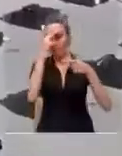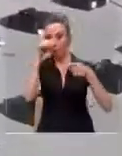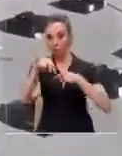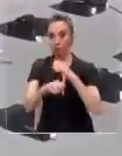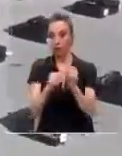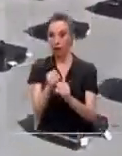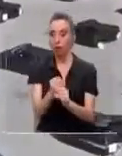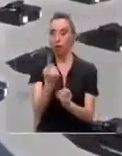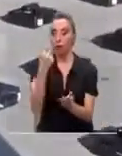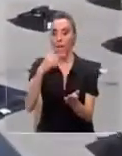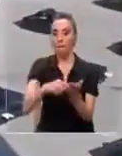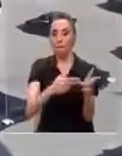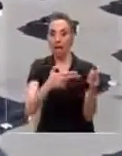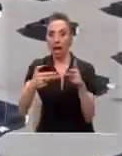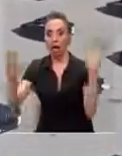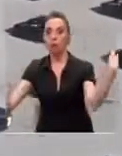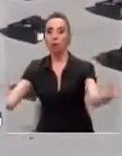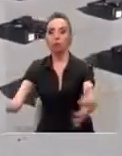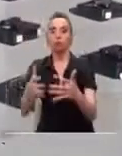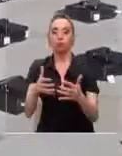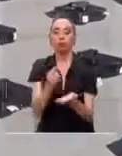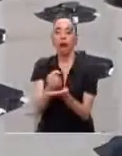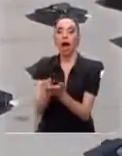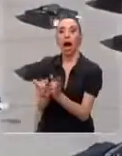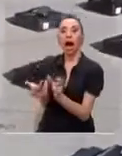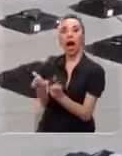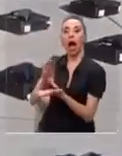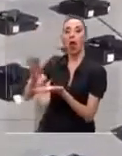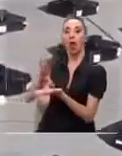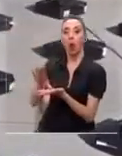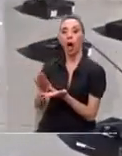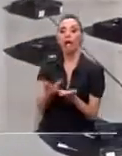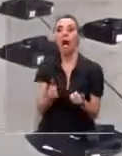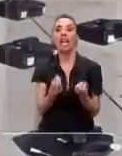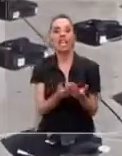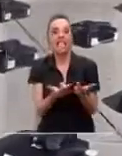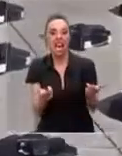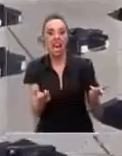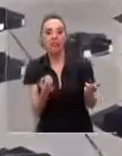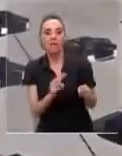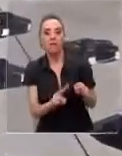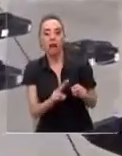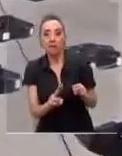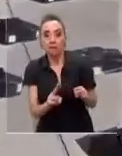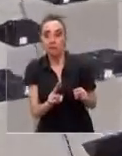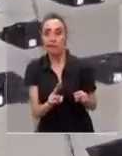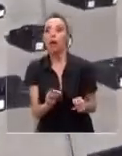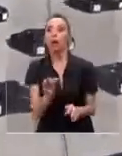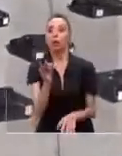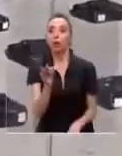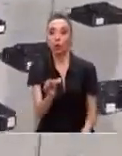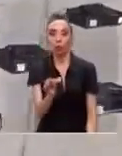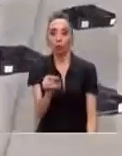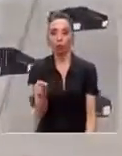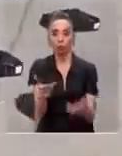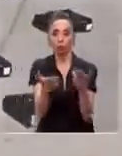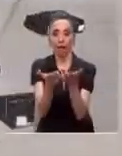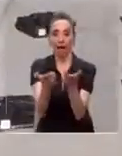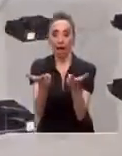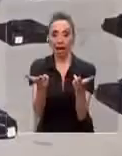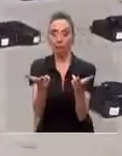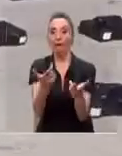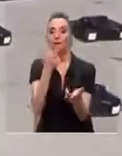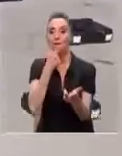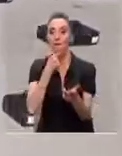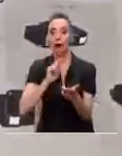año, cerca de 1.000 fueron retenidas en la aduana hasta saber qué pasará con ellas. Todo porque precisamente estos artículos son